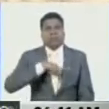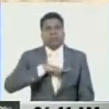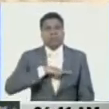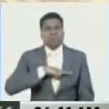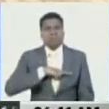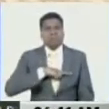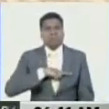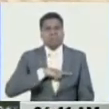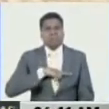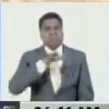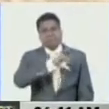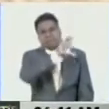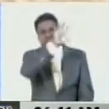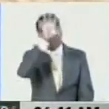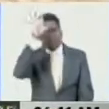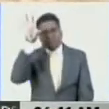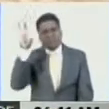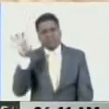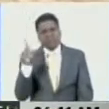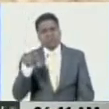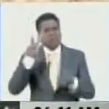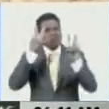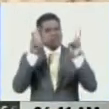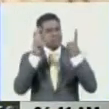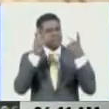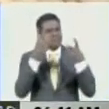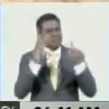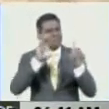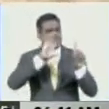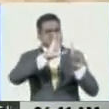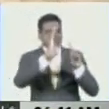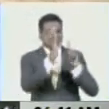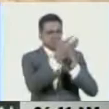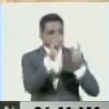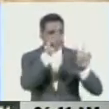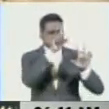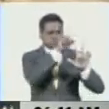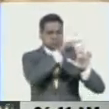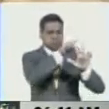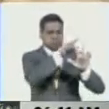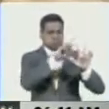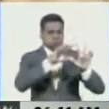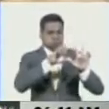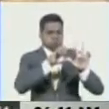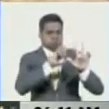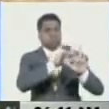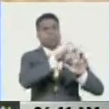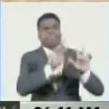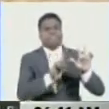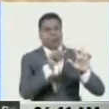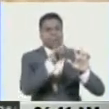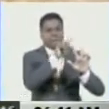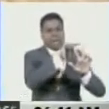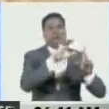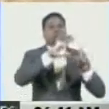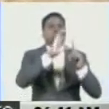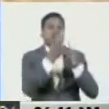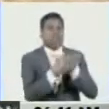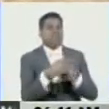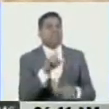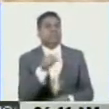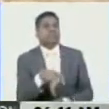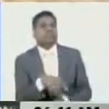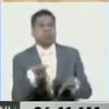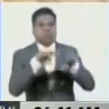Y ese tema cultural es fundamental y por supuesto también es generacional, y tenemos que hacer una gran tarea desde el punto de vista